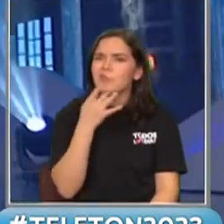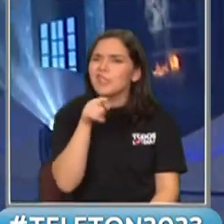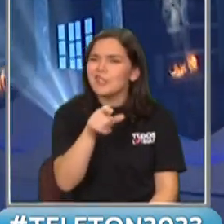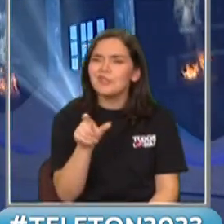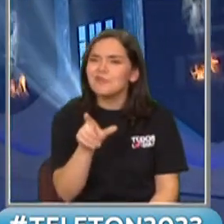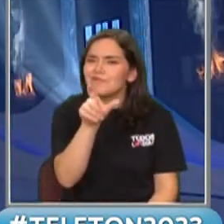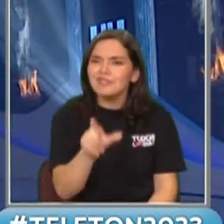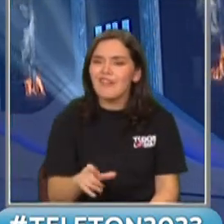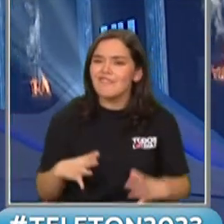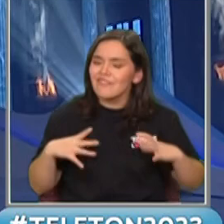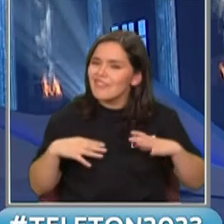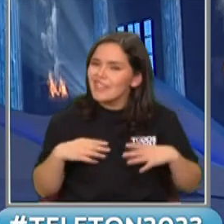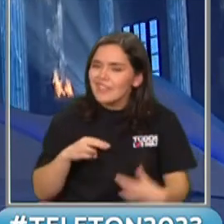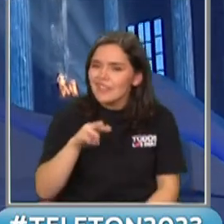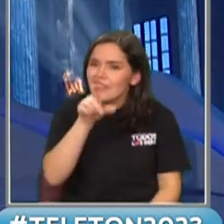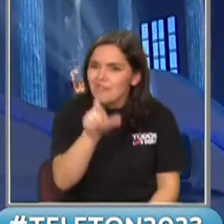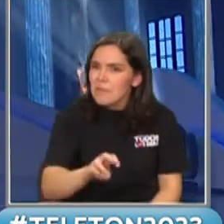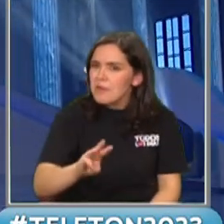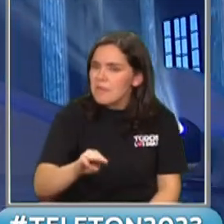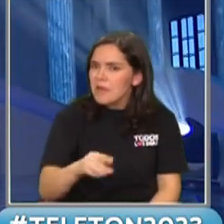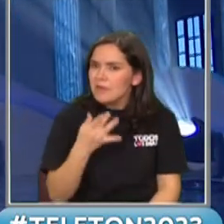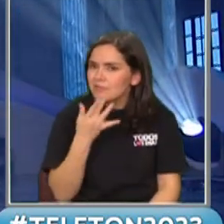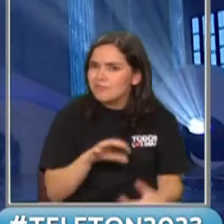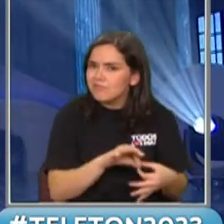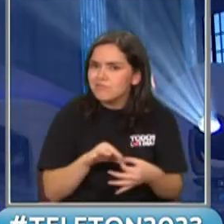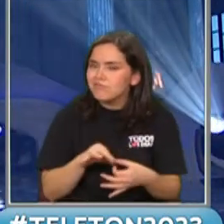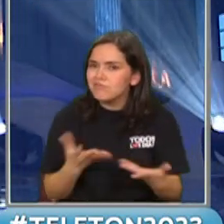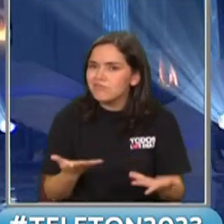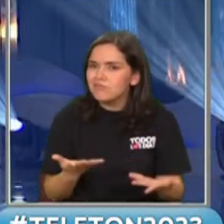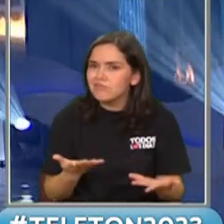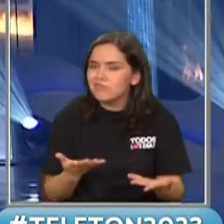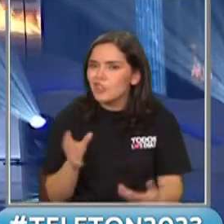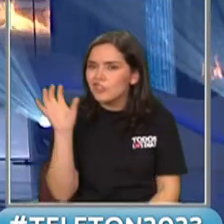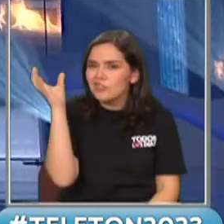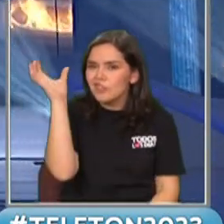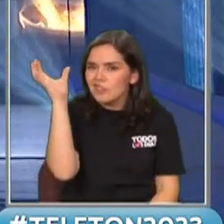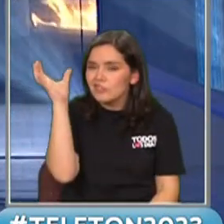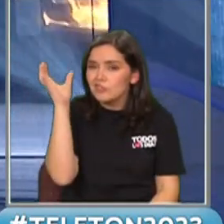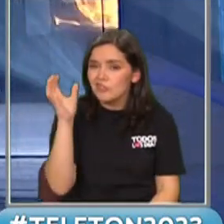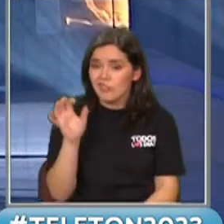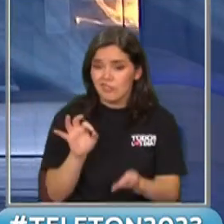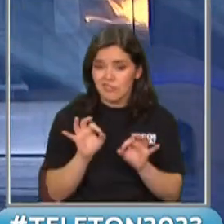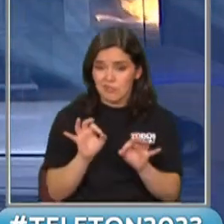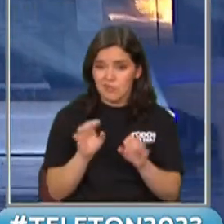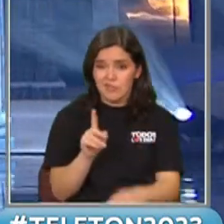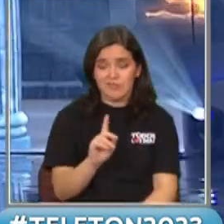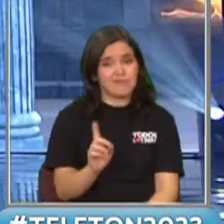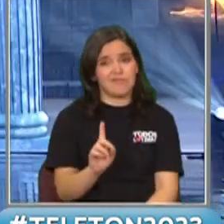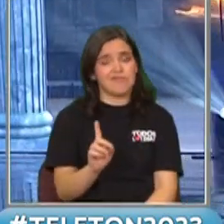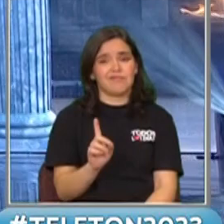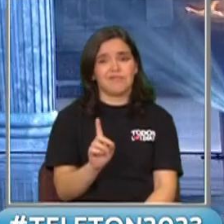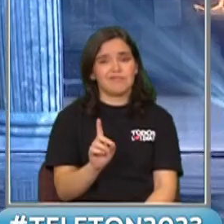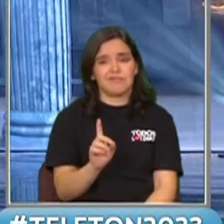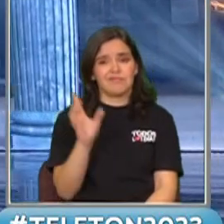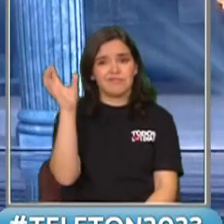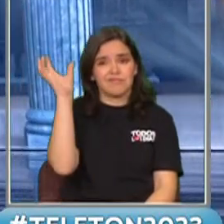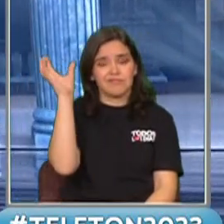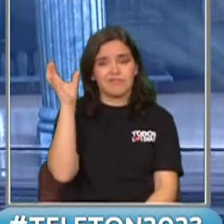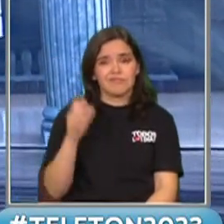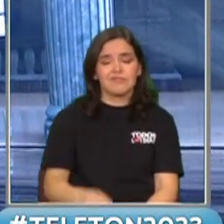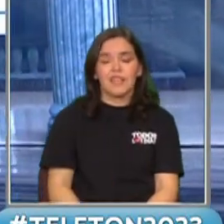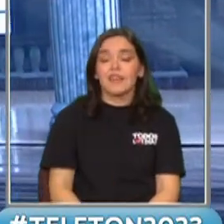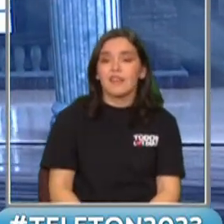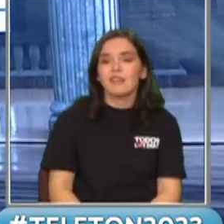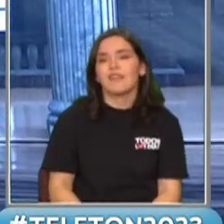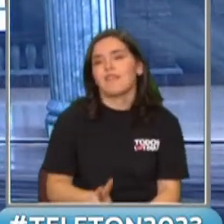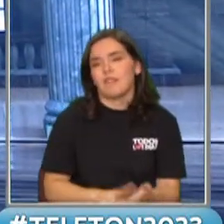feliz de ser mamá como que no entiendo ese no es normal est No es que sabes que